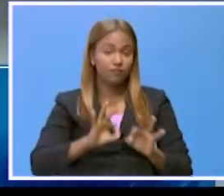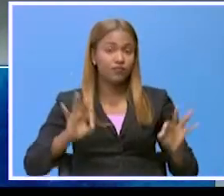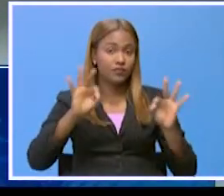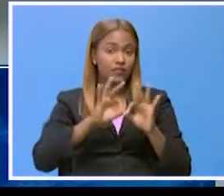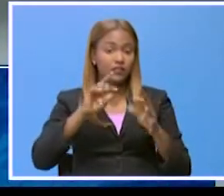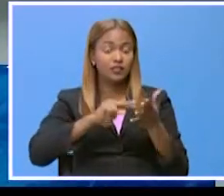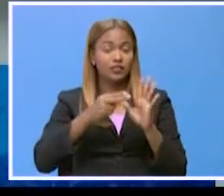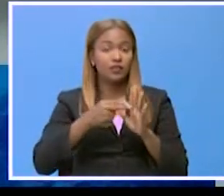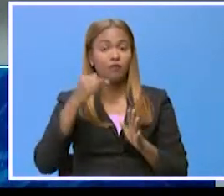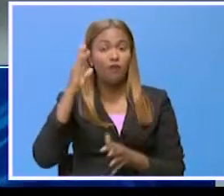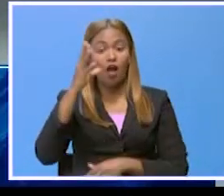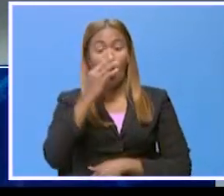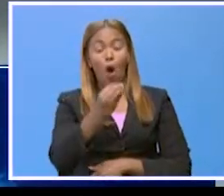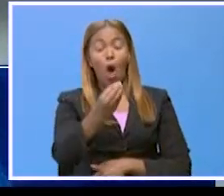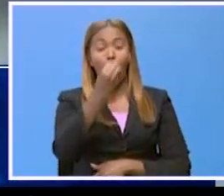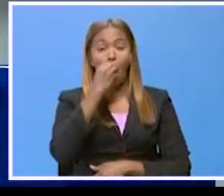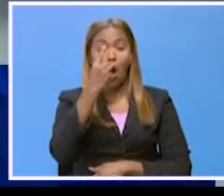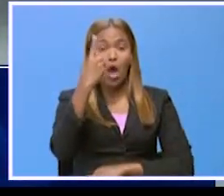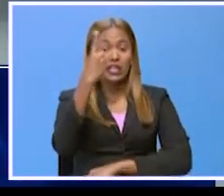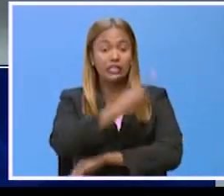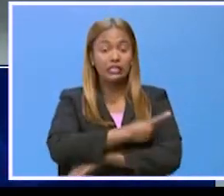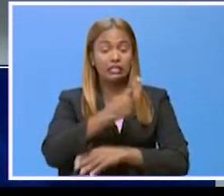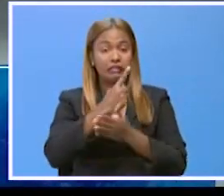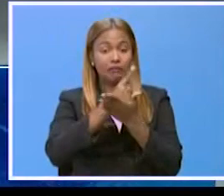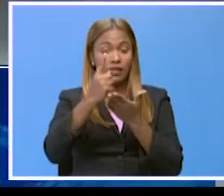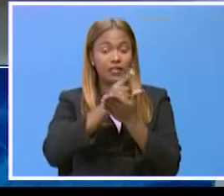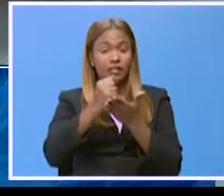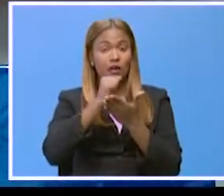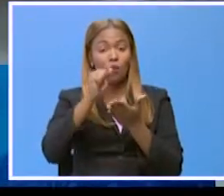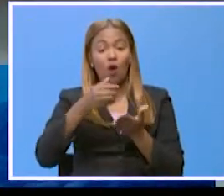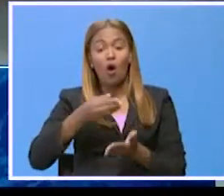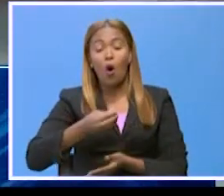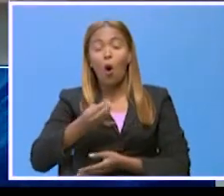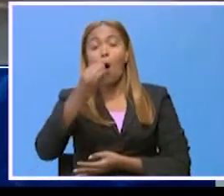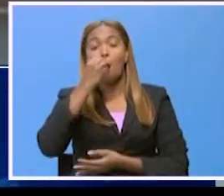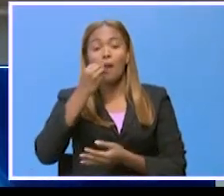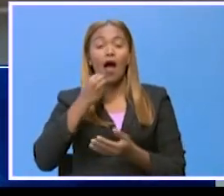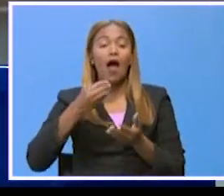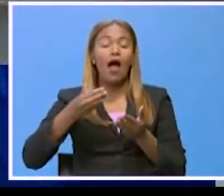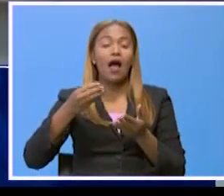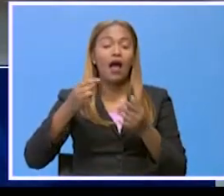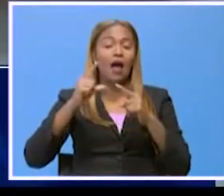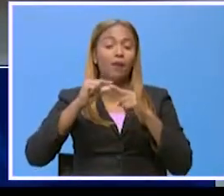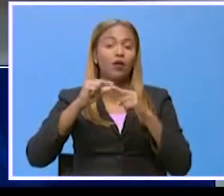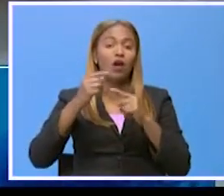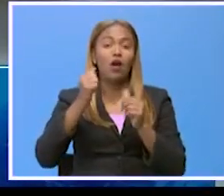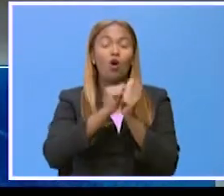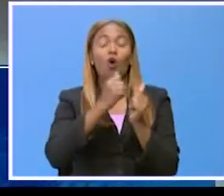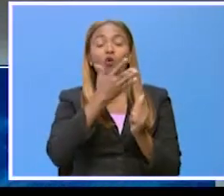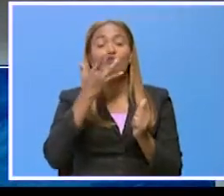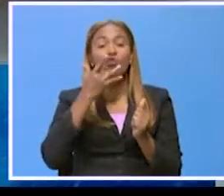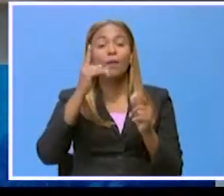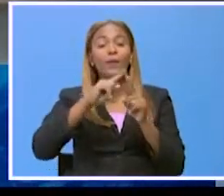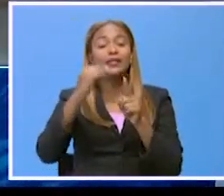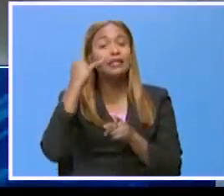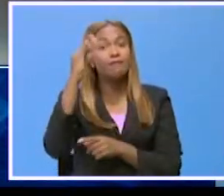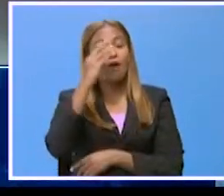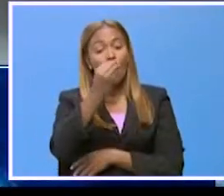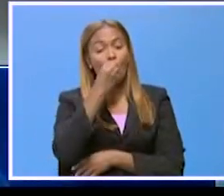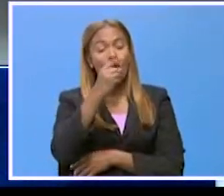nos vamos a privar de por lo menos un día de la semana santa consumir las habichuelas con dulce pero si la vamos a consumir vamos a tratar de consumir